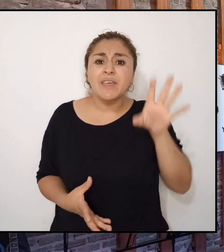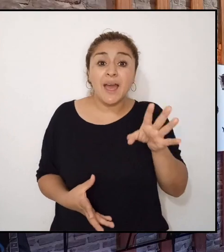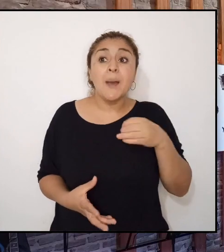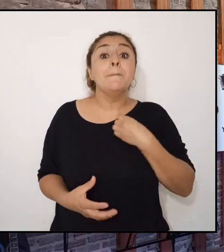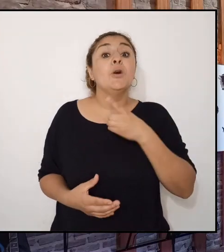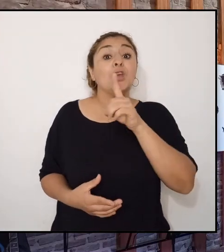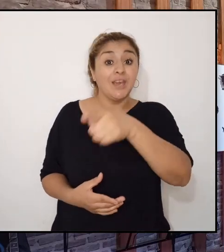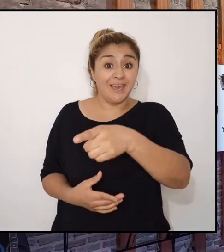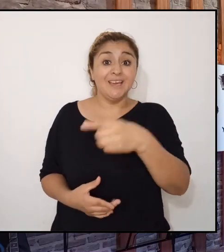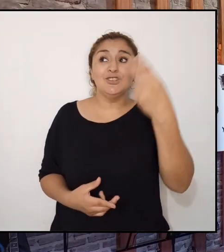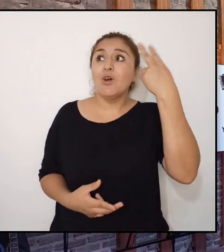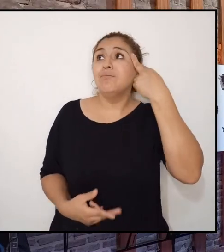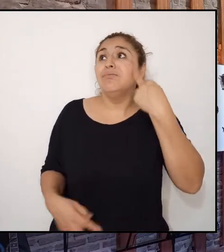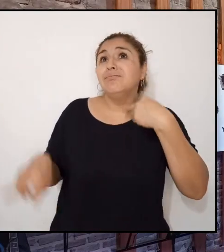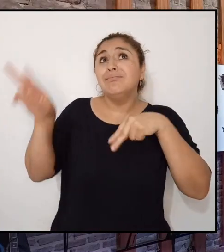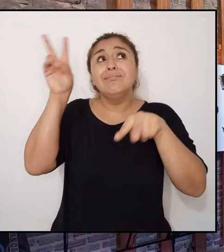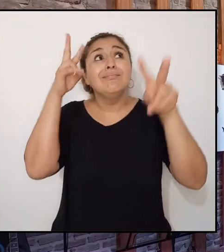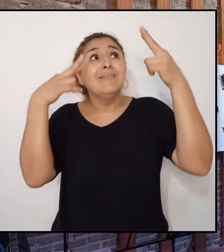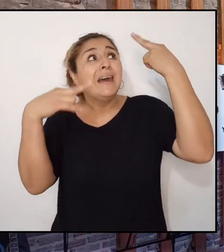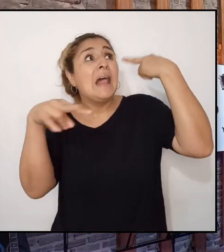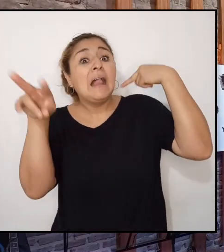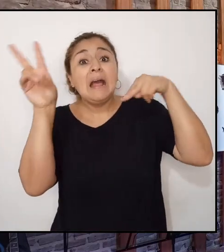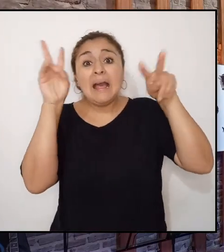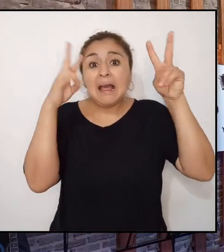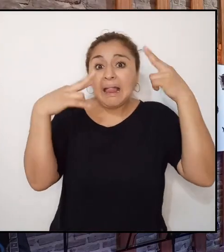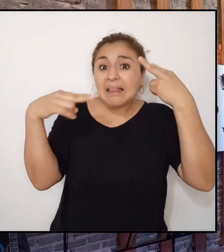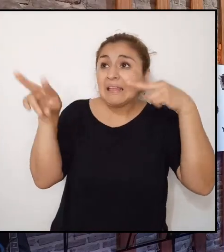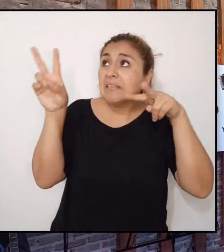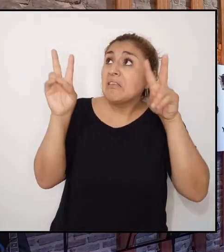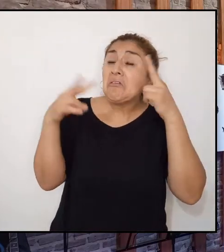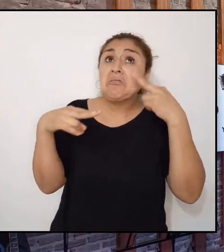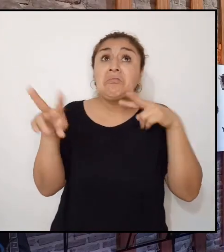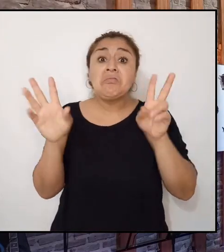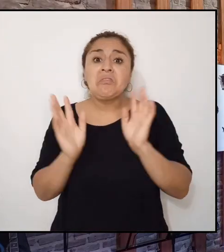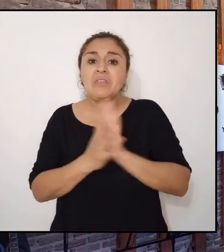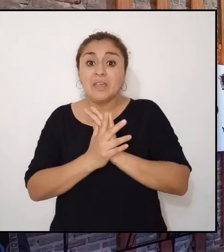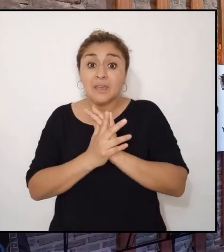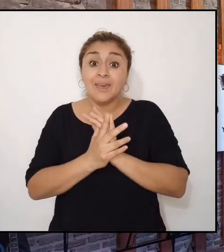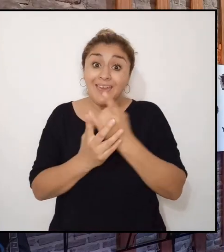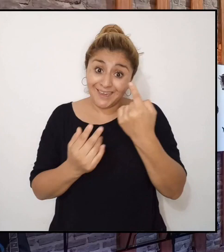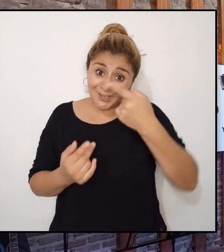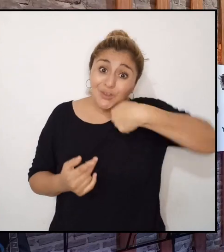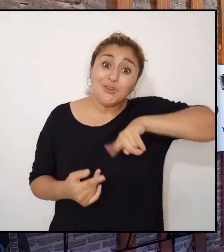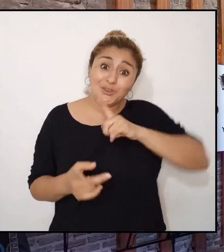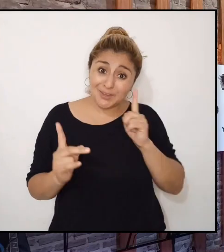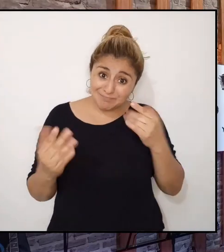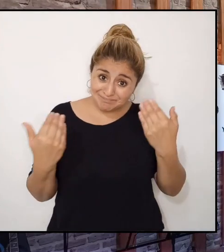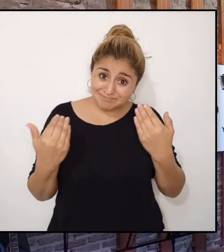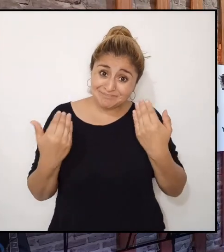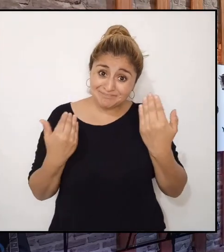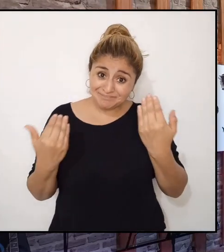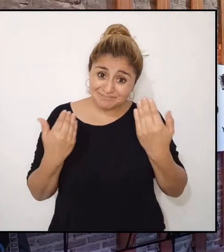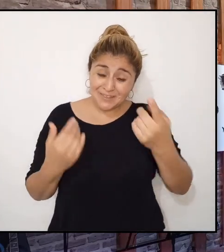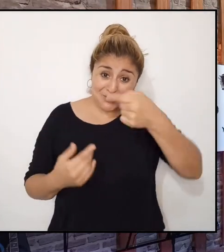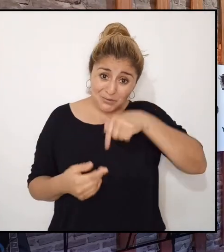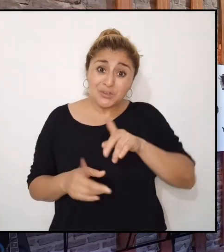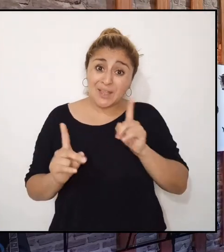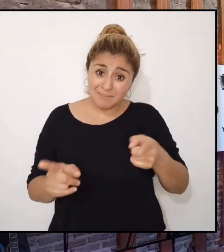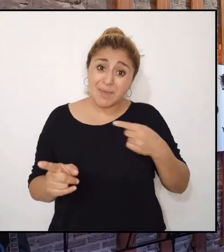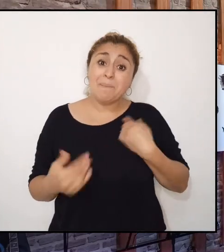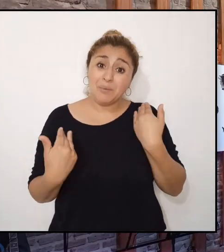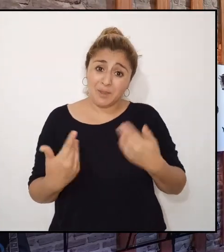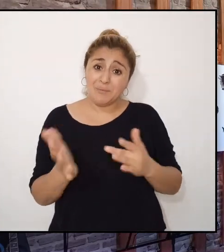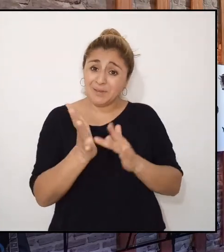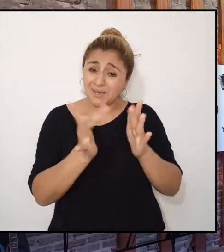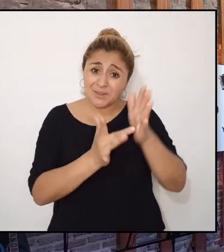el ritual que vinimos a hacer, está todo lindo, miramos esto, hablamos, muy buena la parte